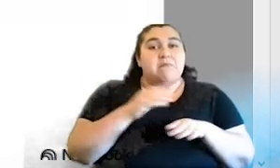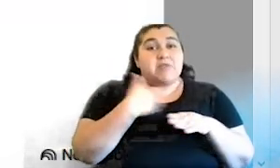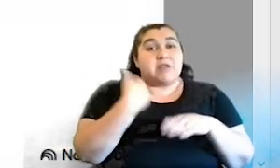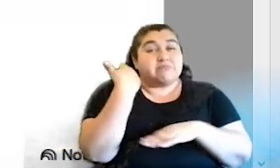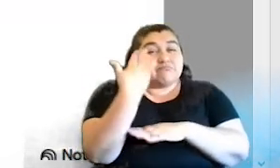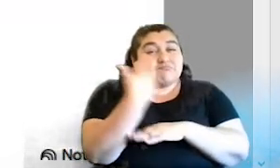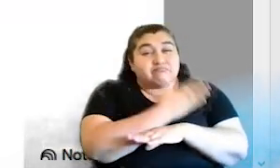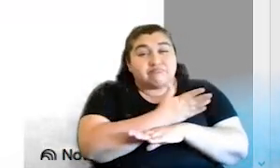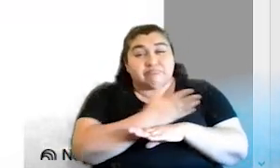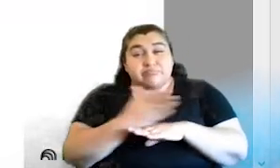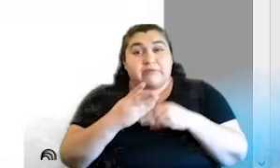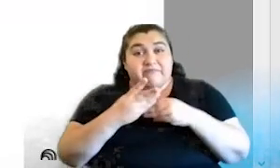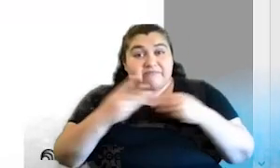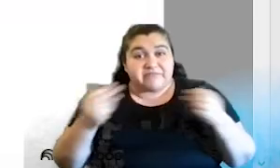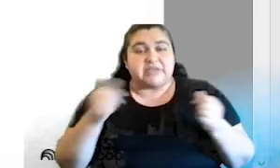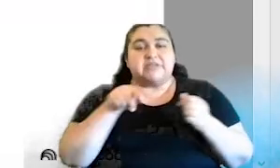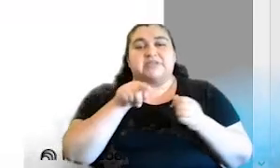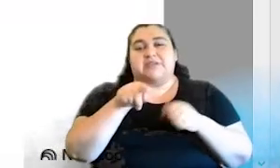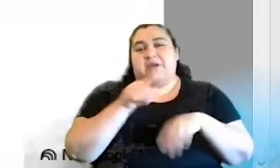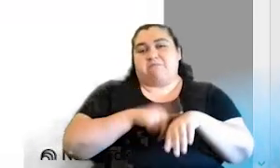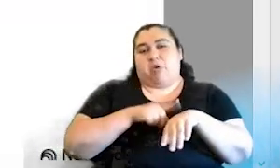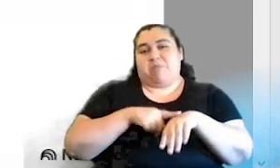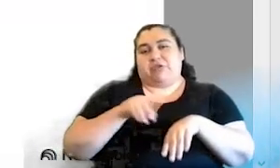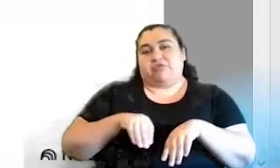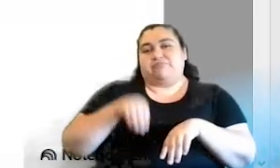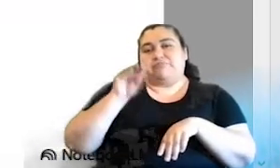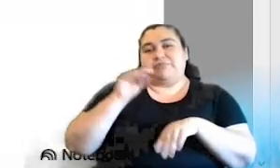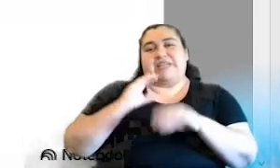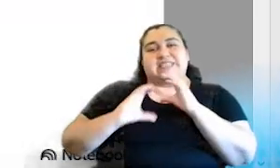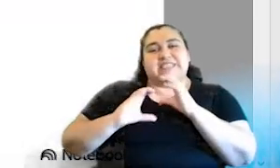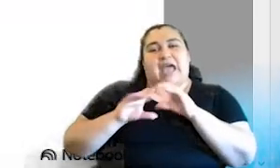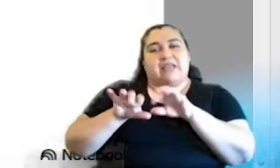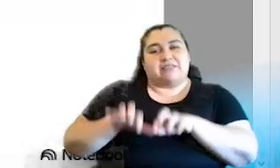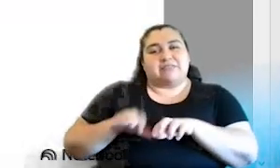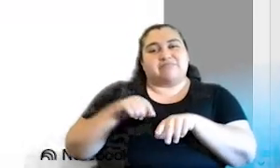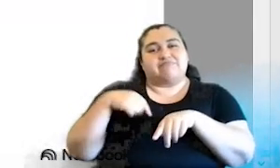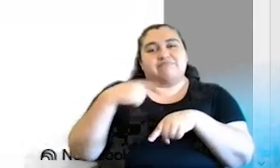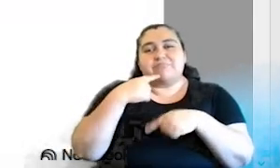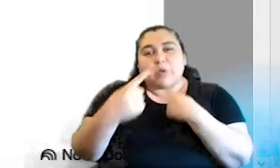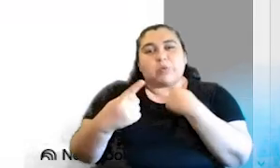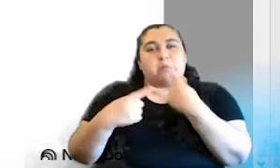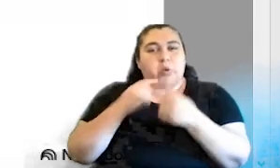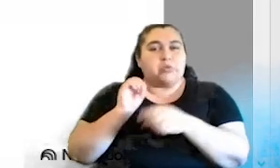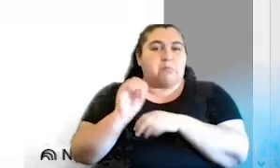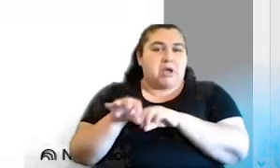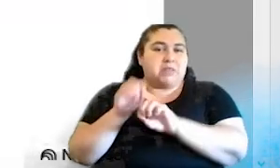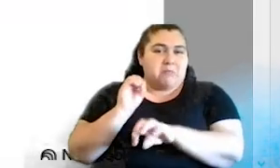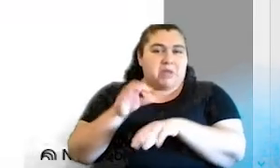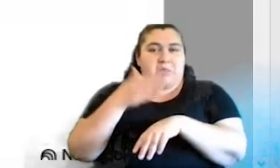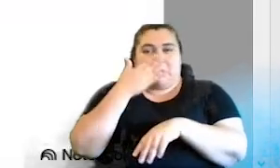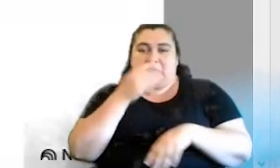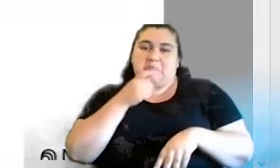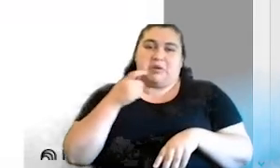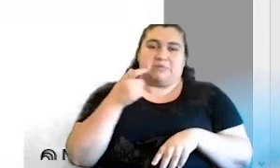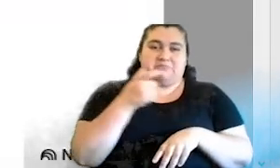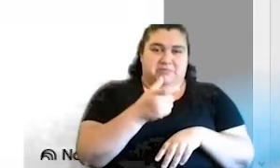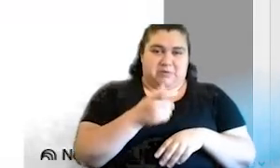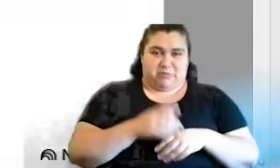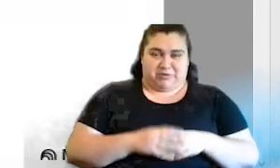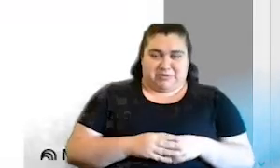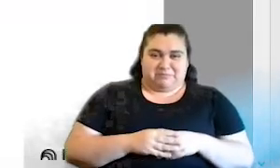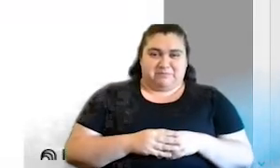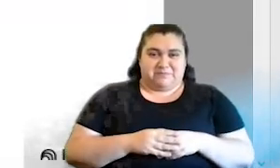les pedimos que vayan subiendo en el chat las dudas que tengan, las preguntas, para que podamos hacérselas a las expositoras.